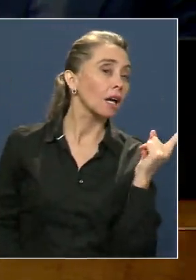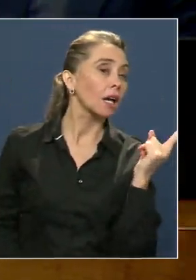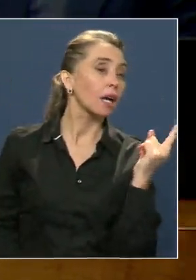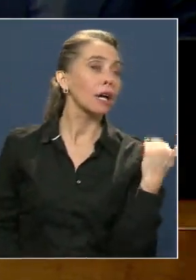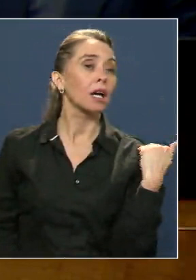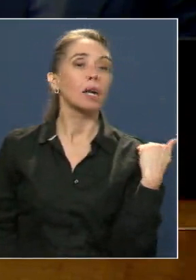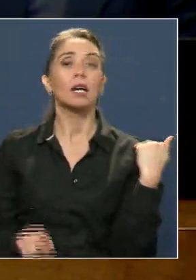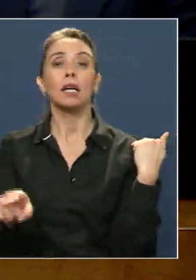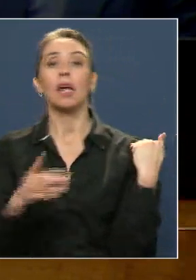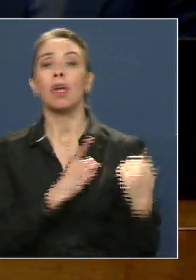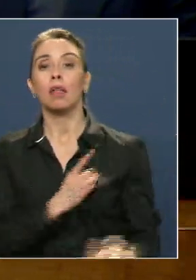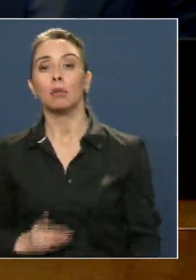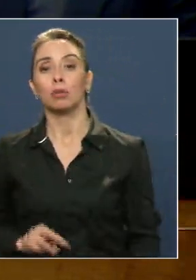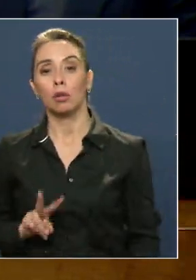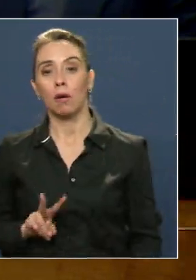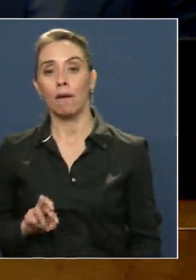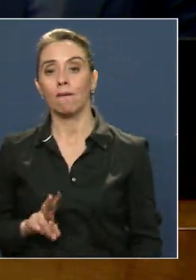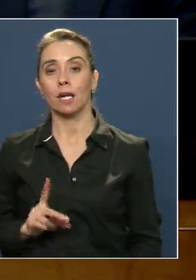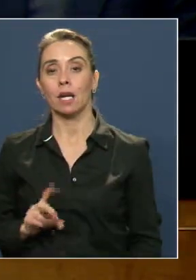Diputado Verdesi.